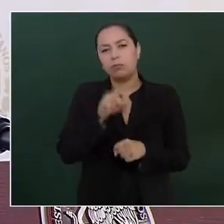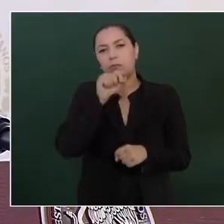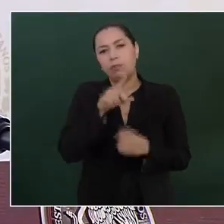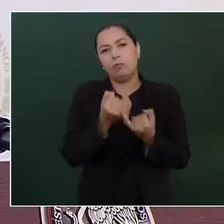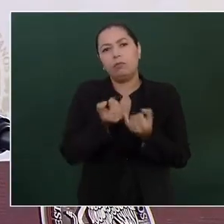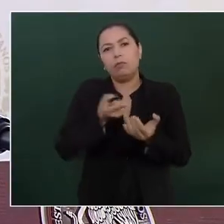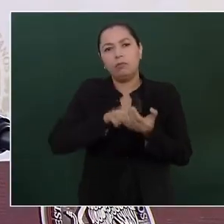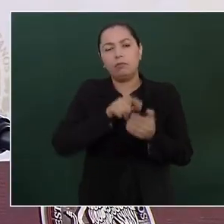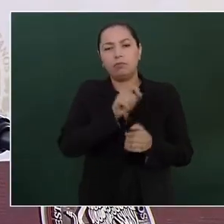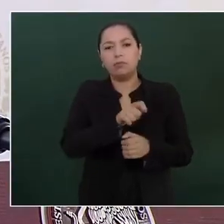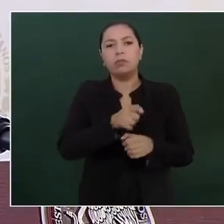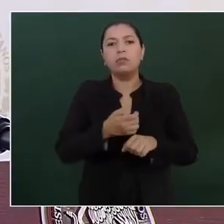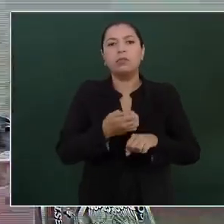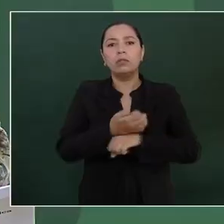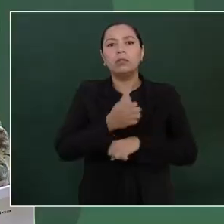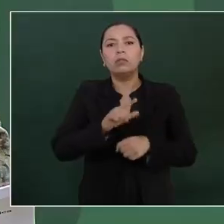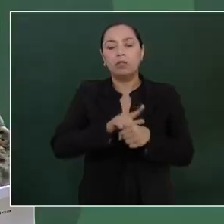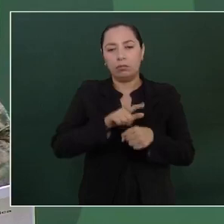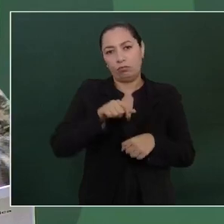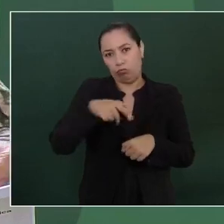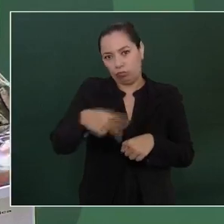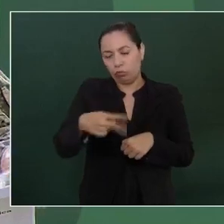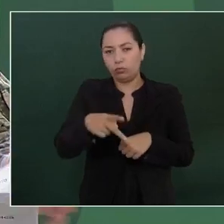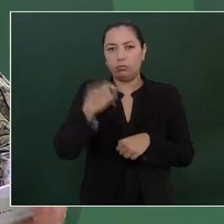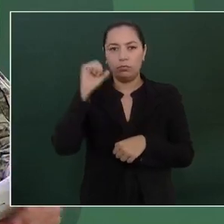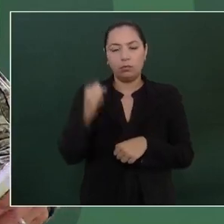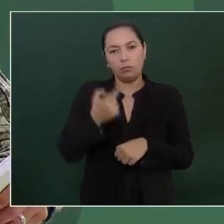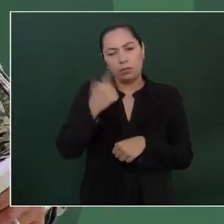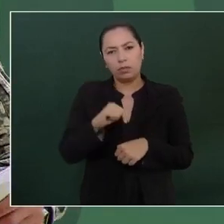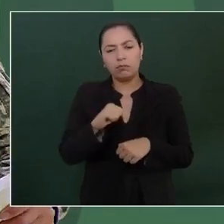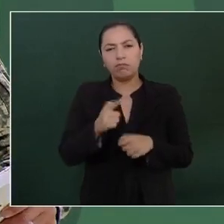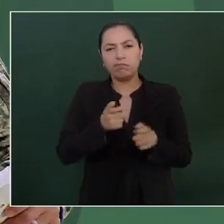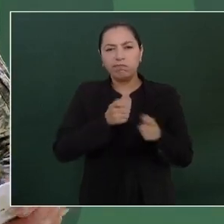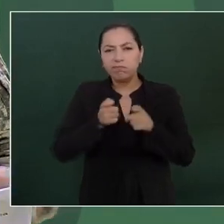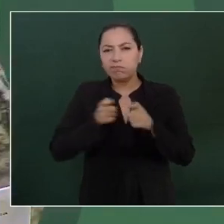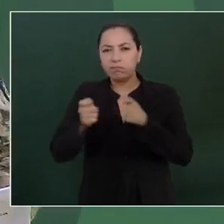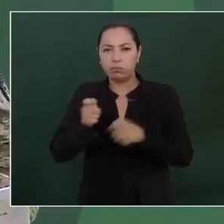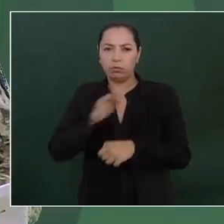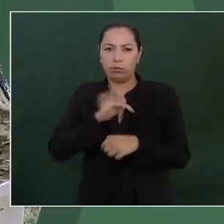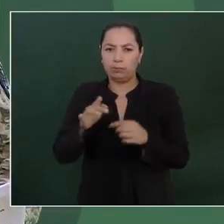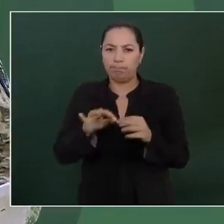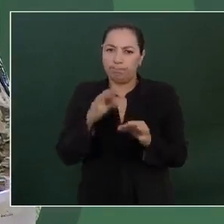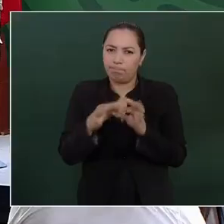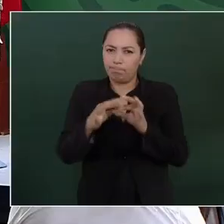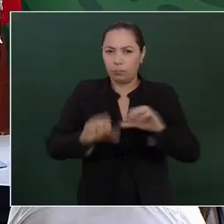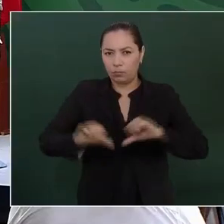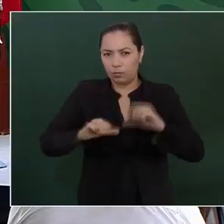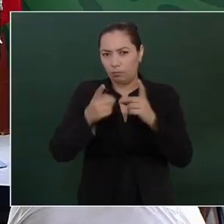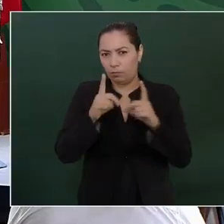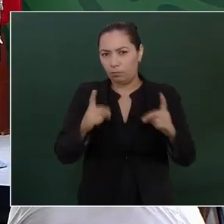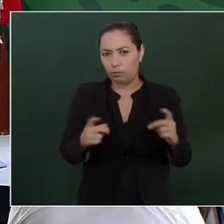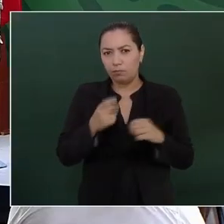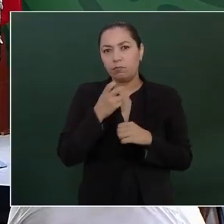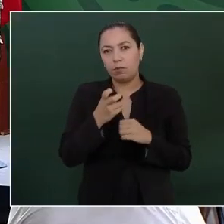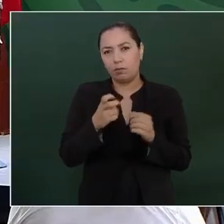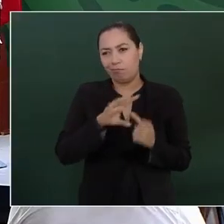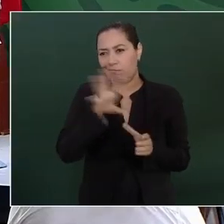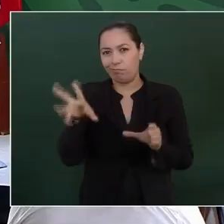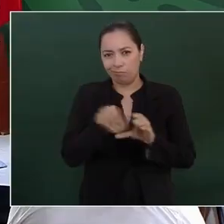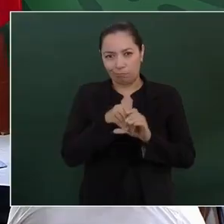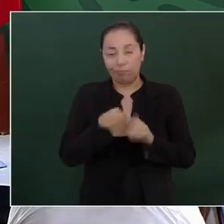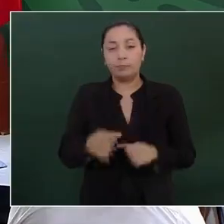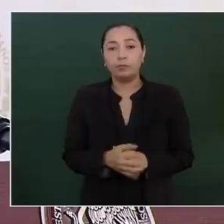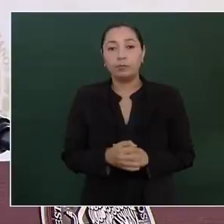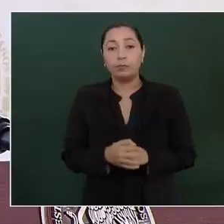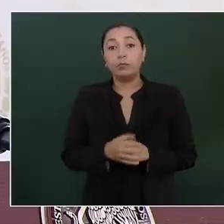coordinación estatal Sinaloa para poder desarrollar toda su actividad en este ámbito. En cuanto a